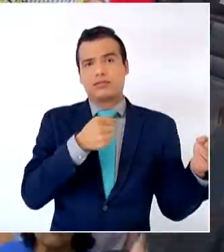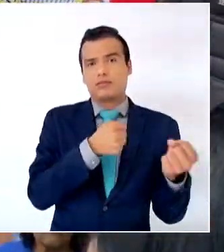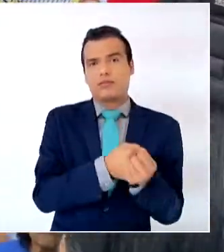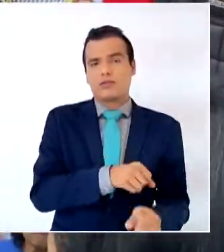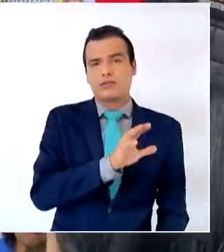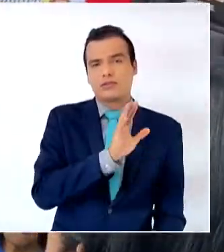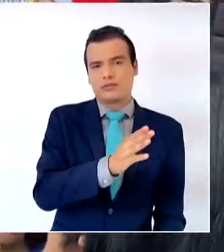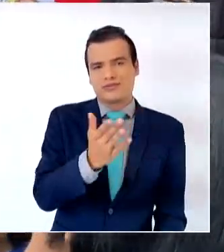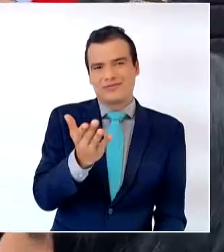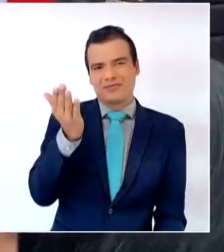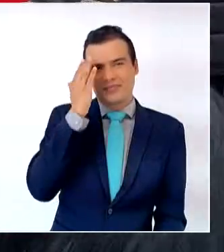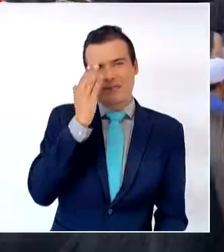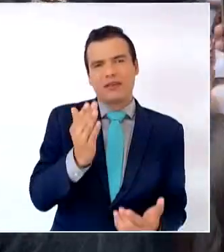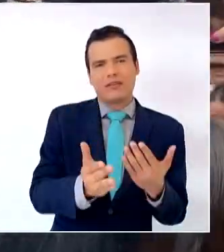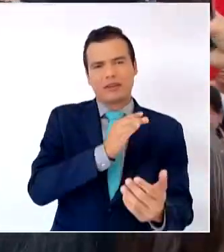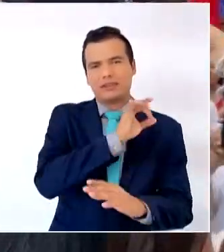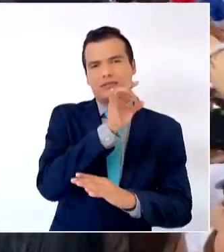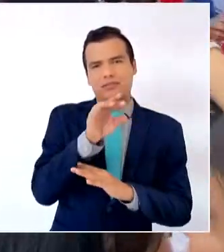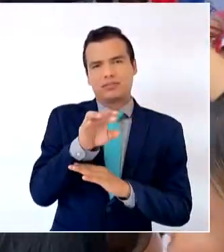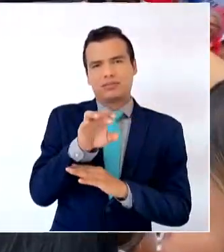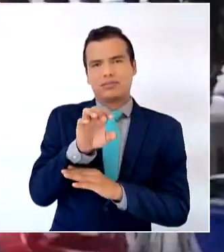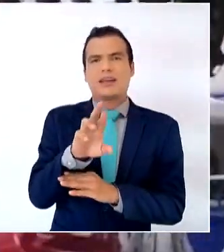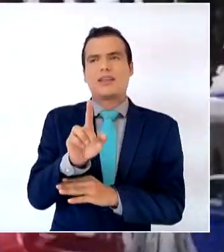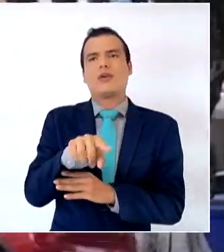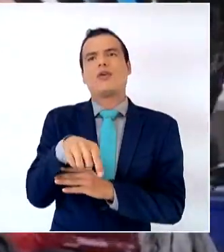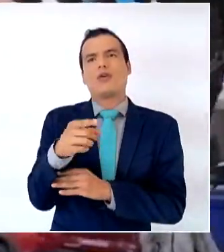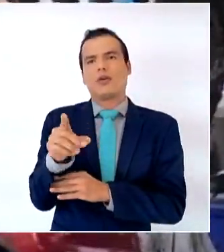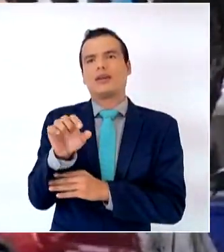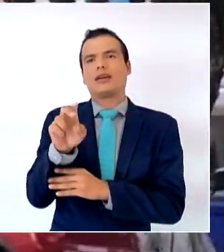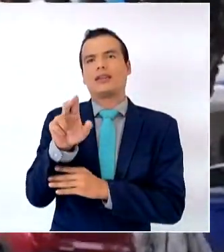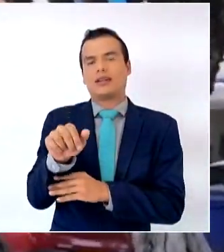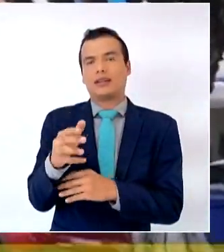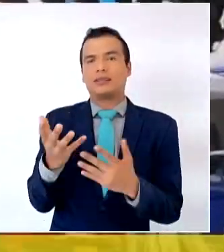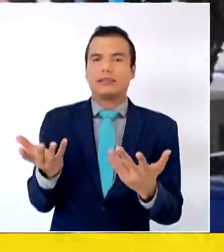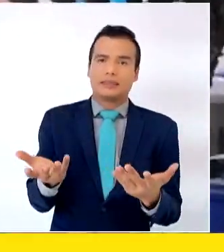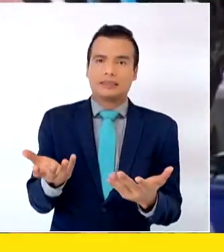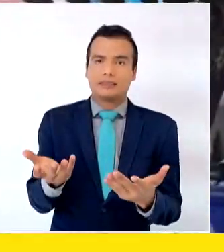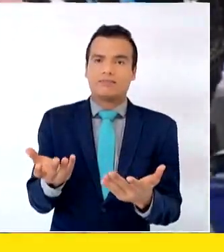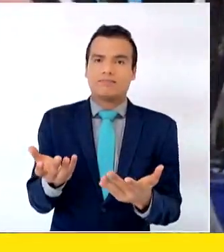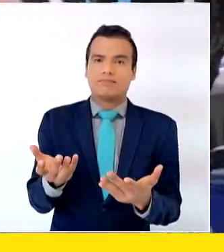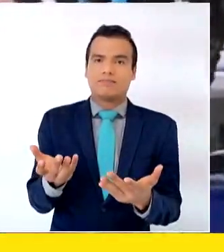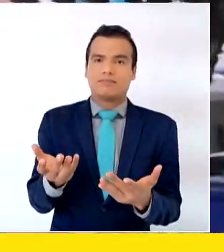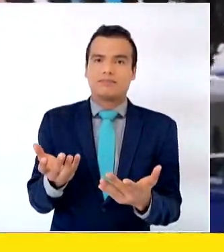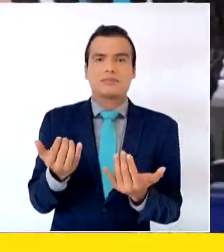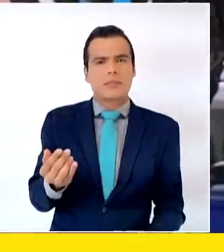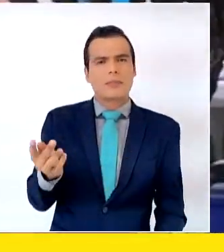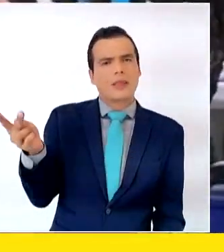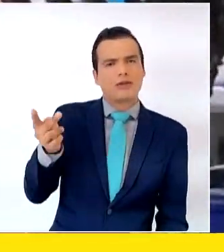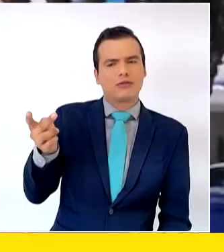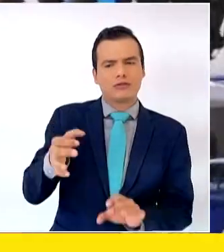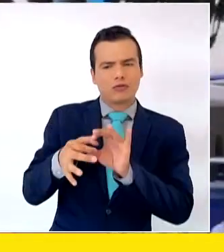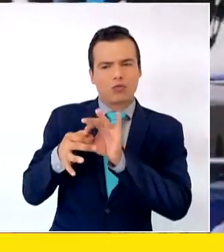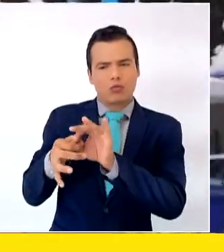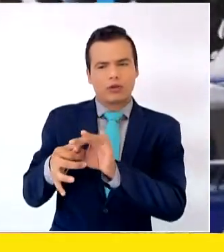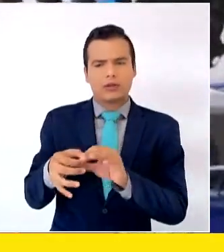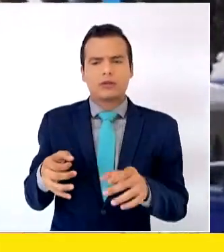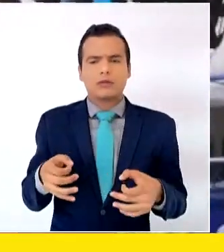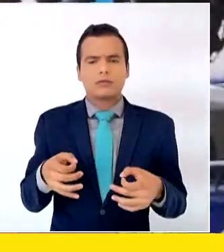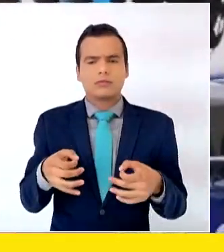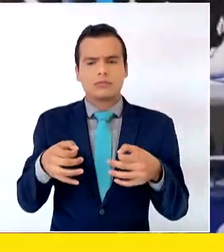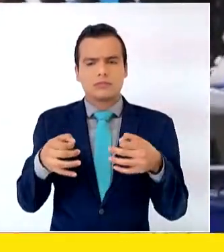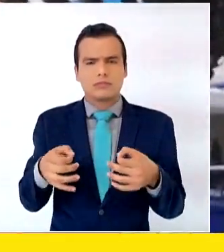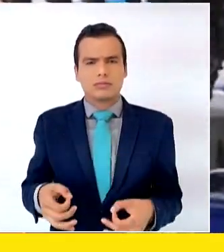segundo Alejandro Eder que ya parecía no poderlo alcanzar. La alianza y esa adhesión de Diana Alejandro puede significar